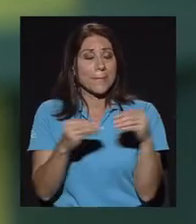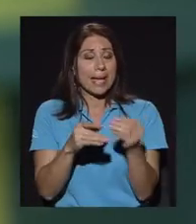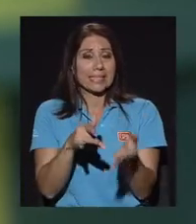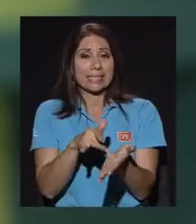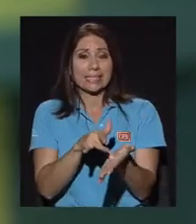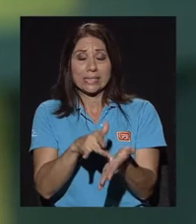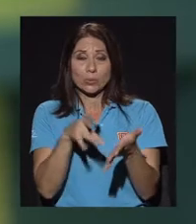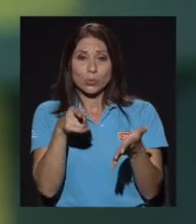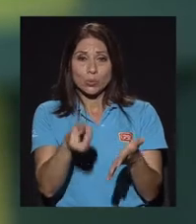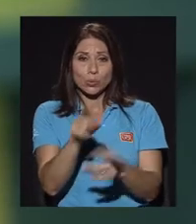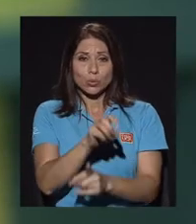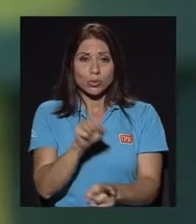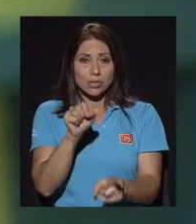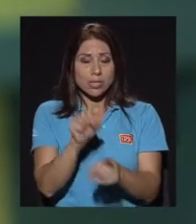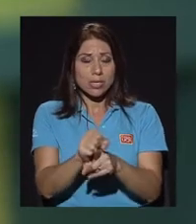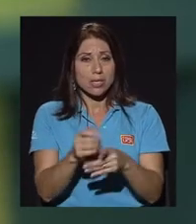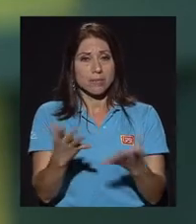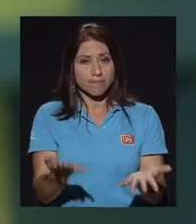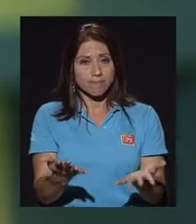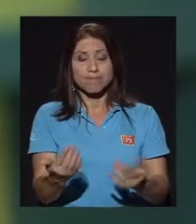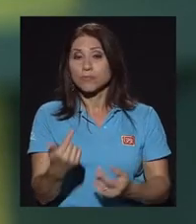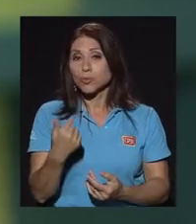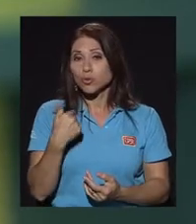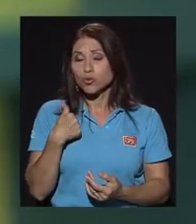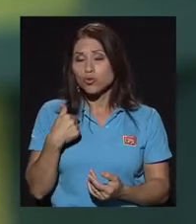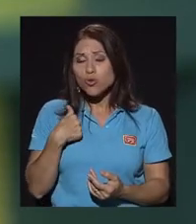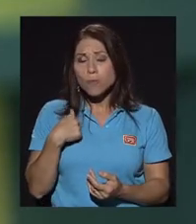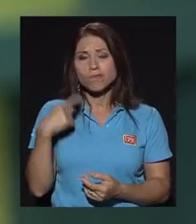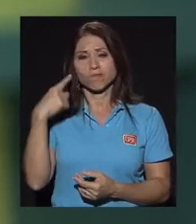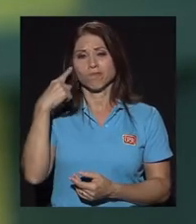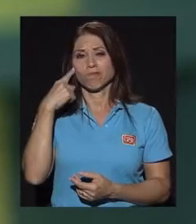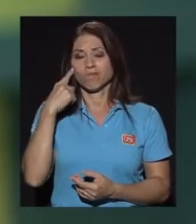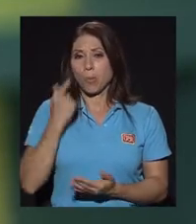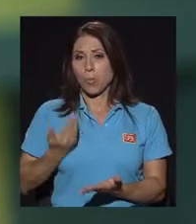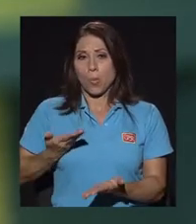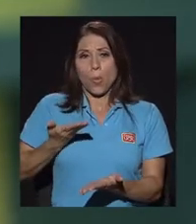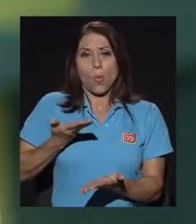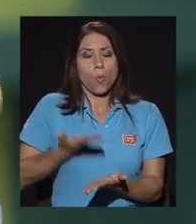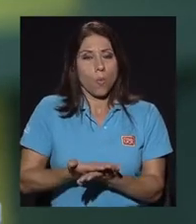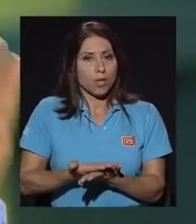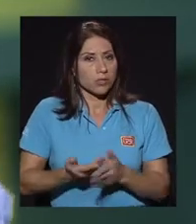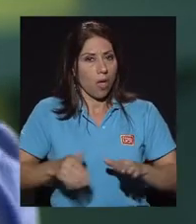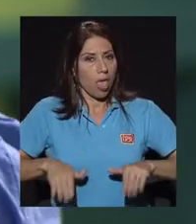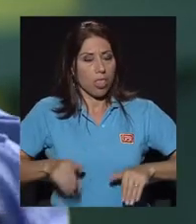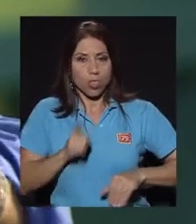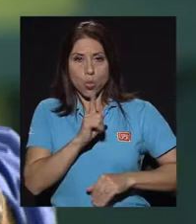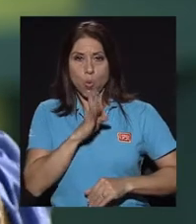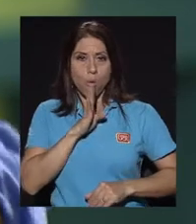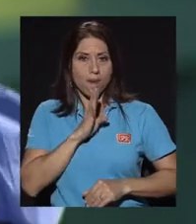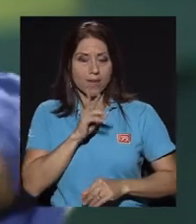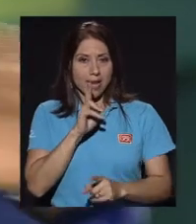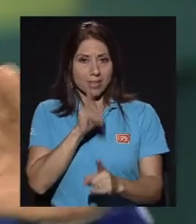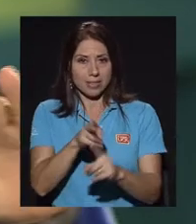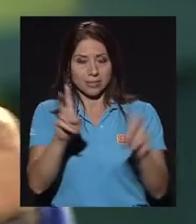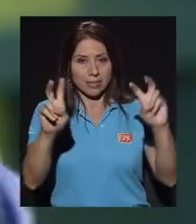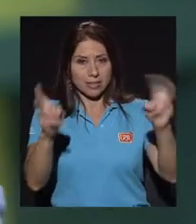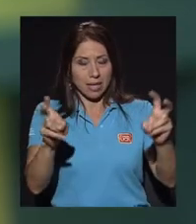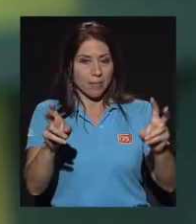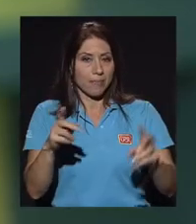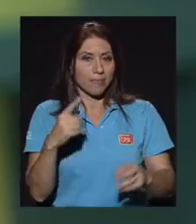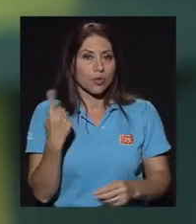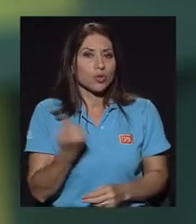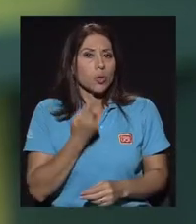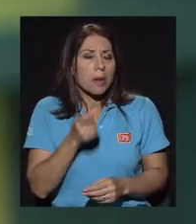agudiza este carácter. Me había propuesto no tocar este tema más que